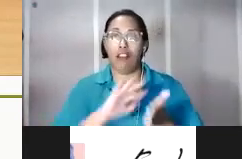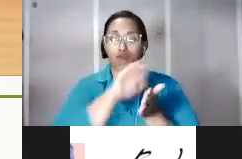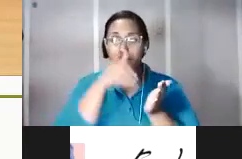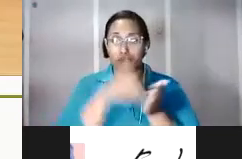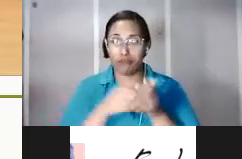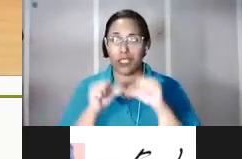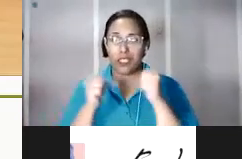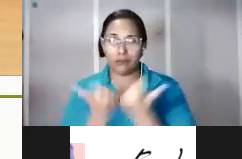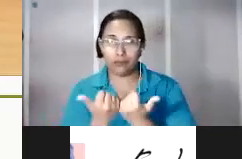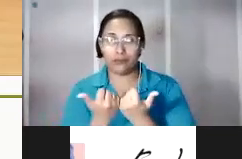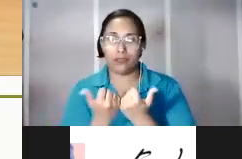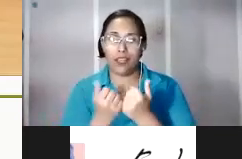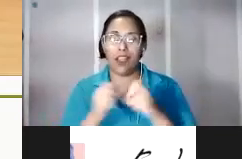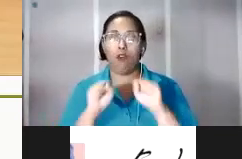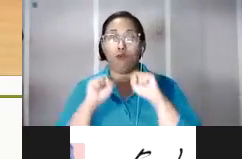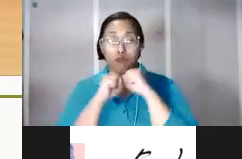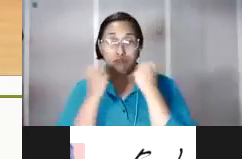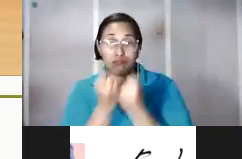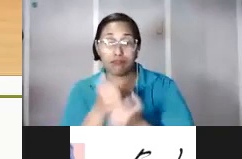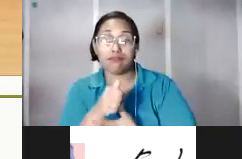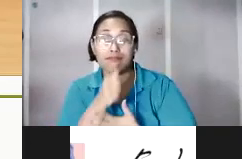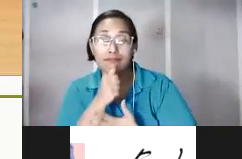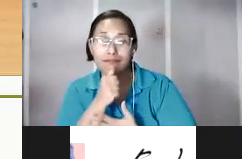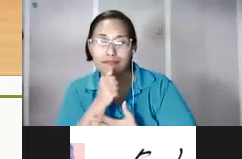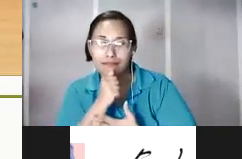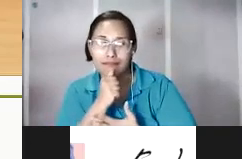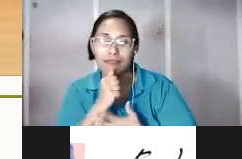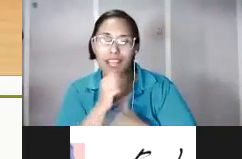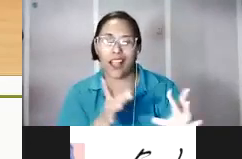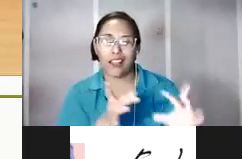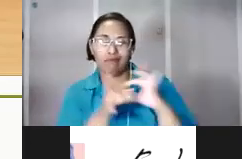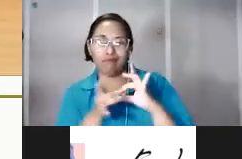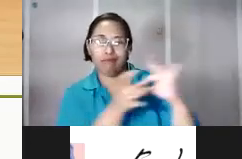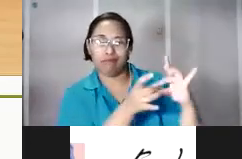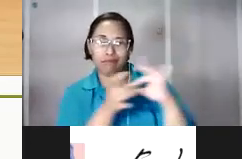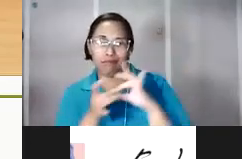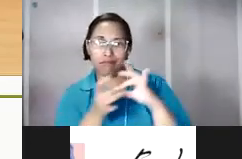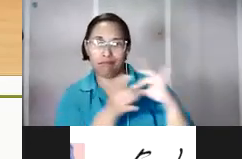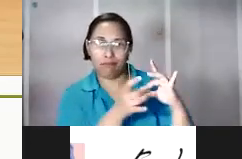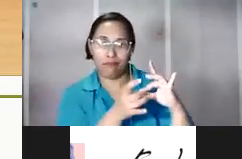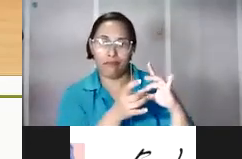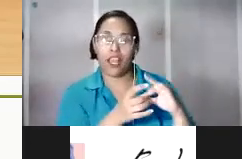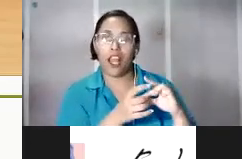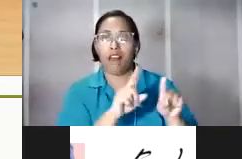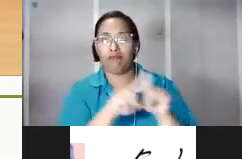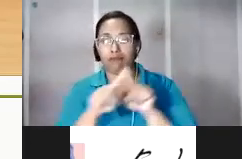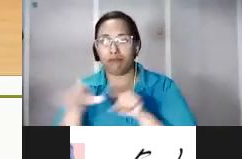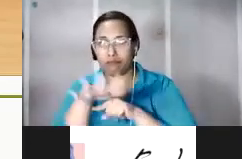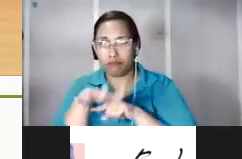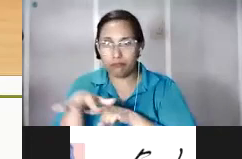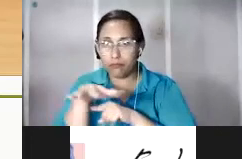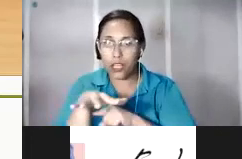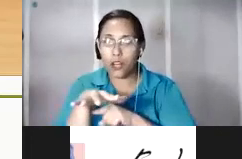asociaciones sociales privadas vinculadas a las élites locales